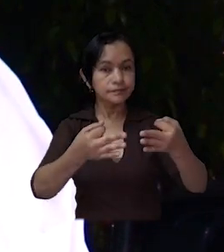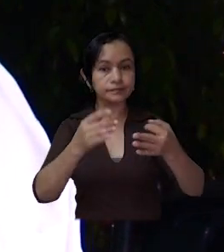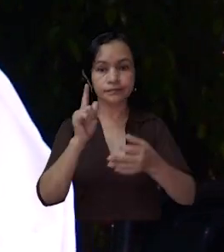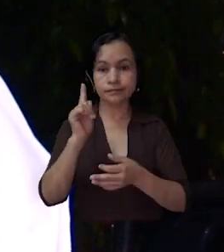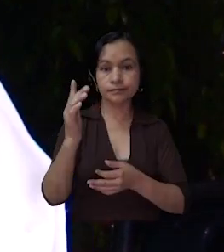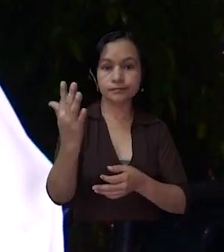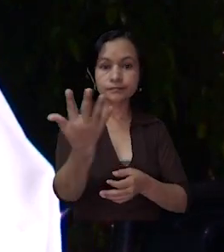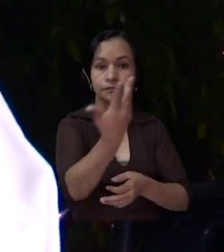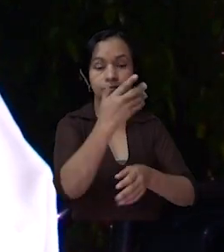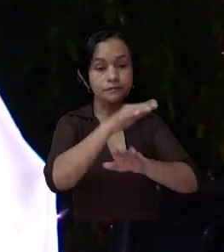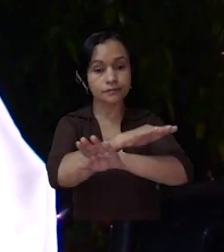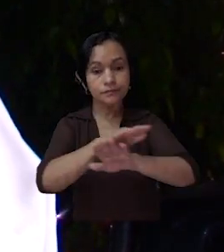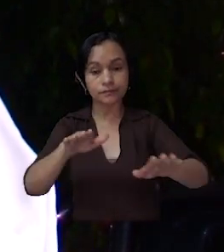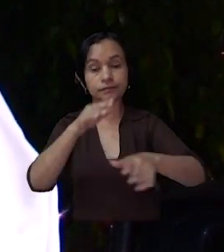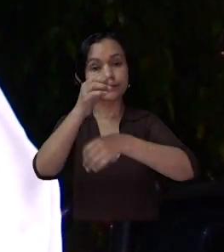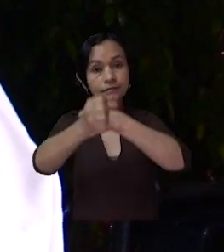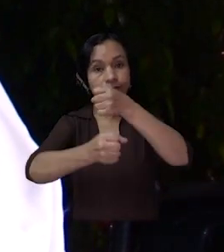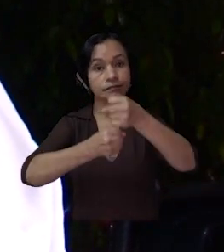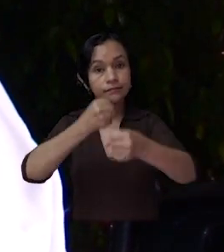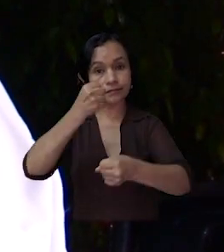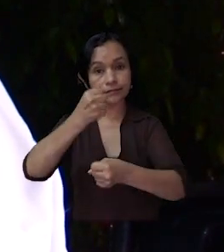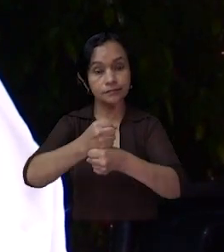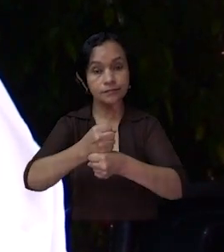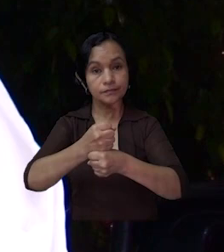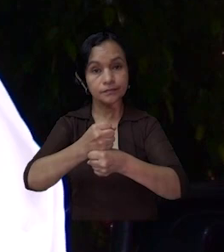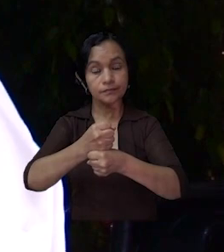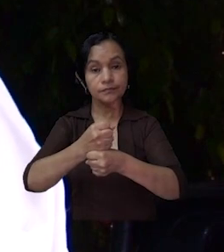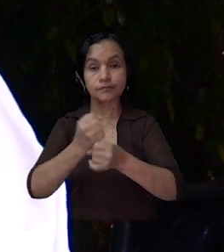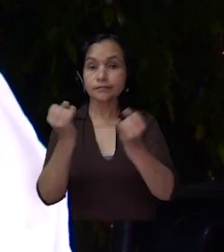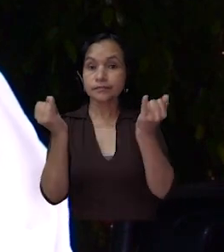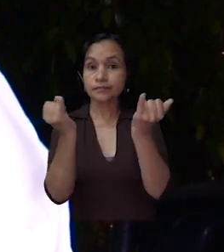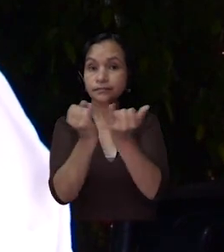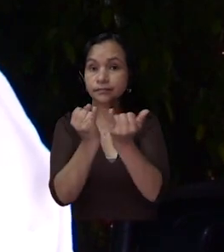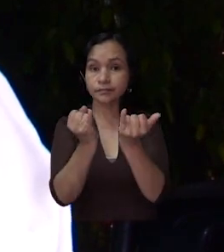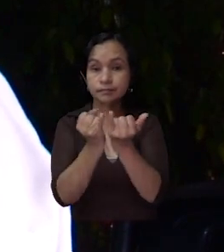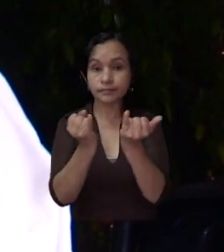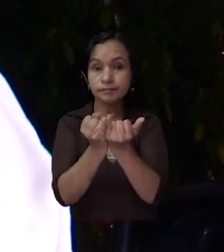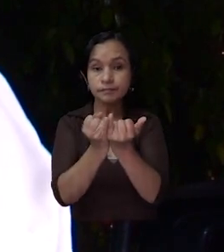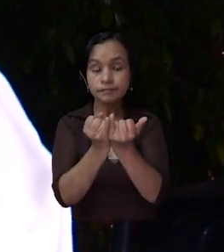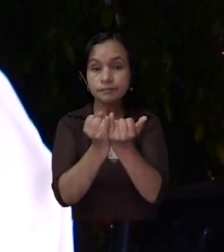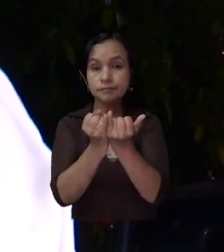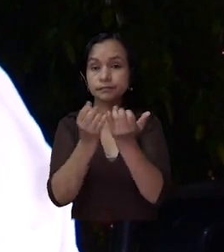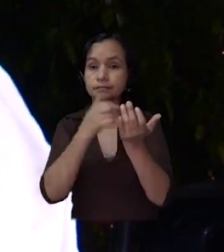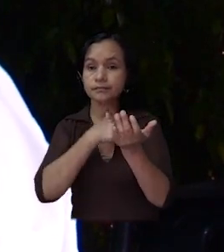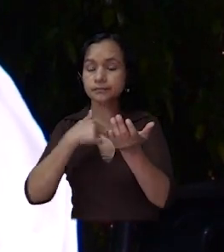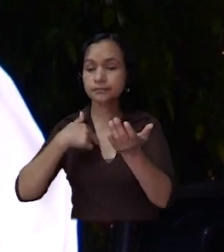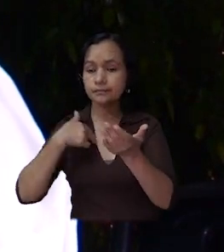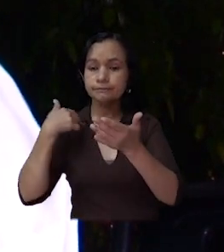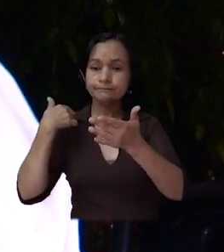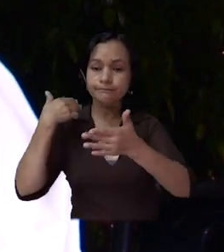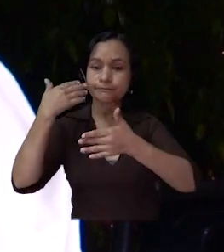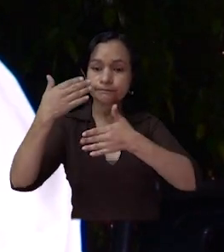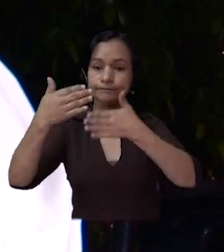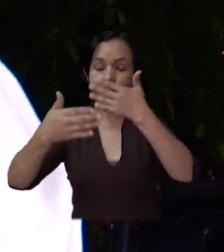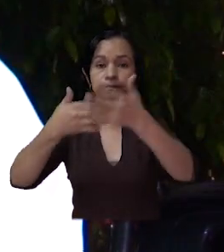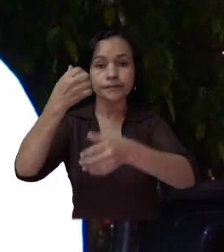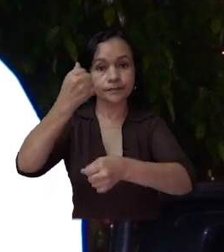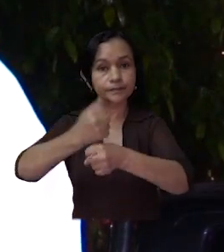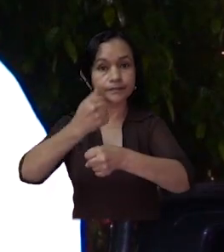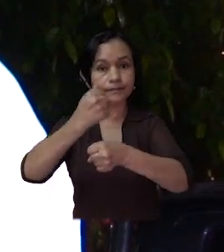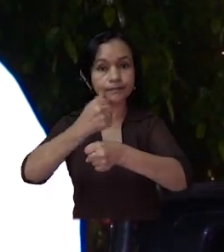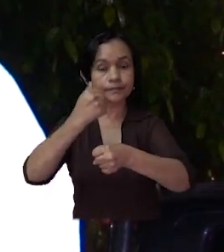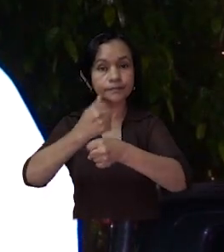Estamos concluyendo un año que también se viene trabajando